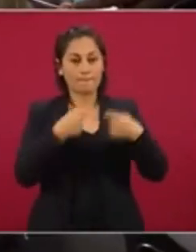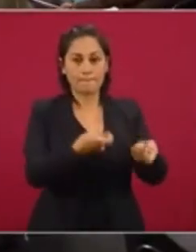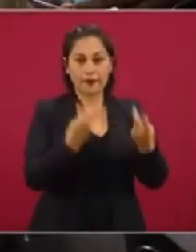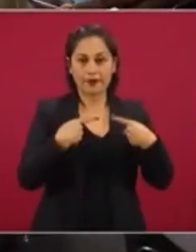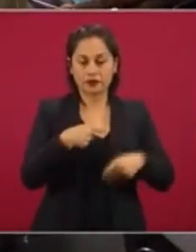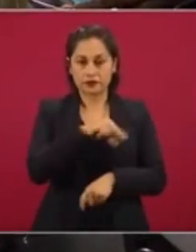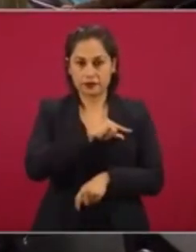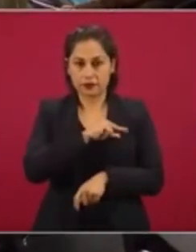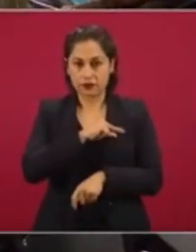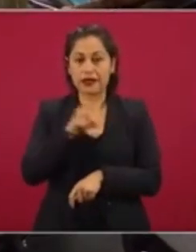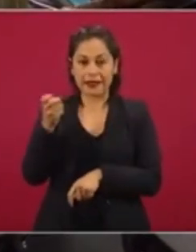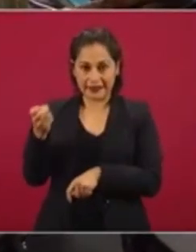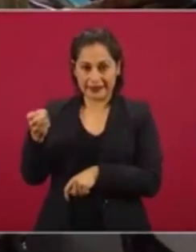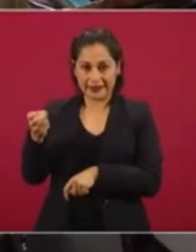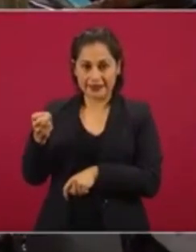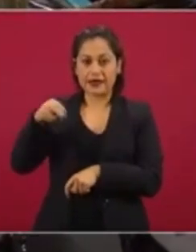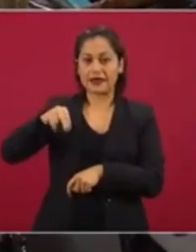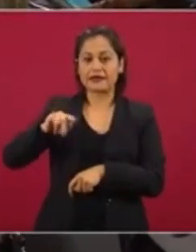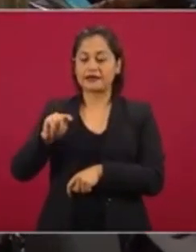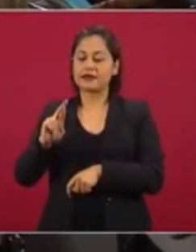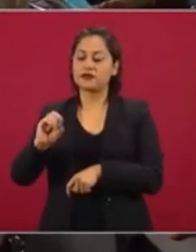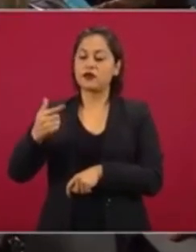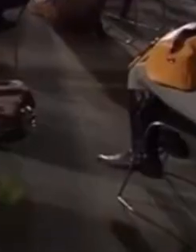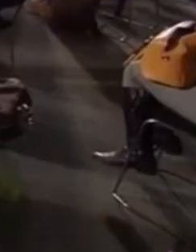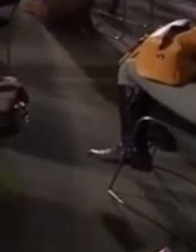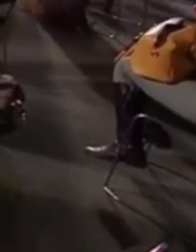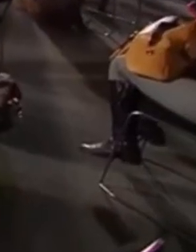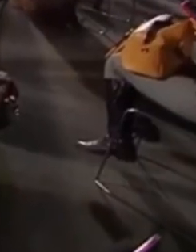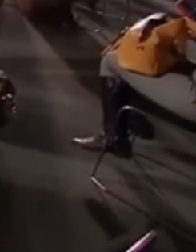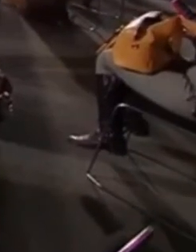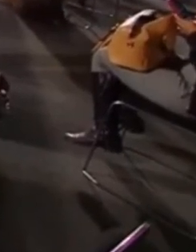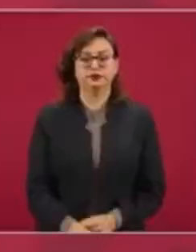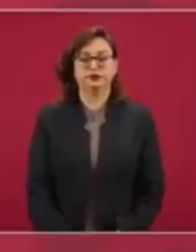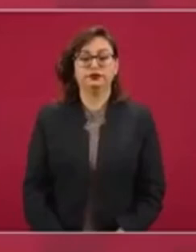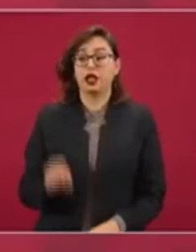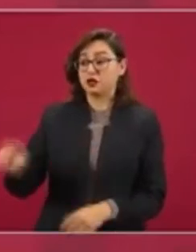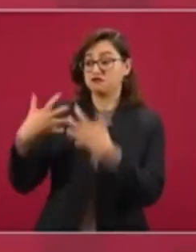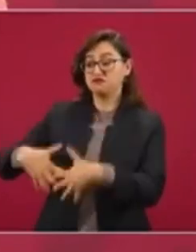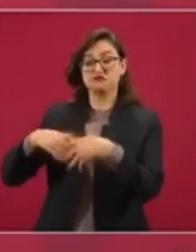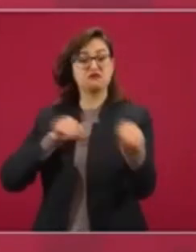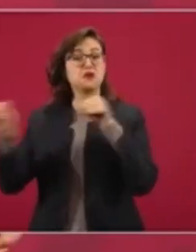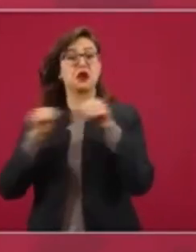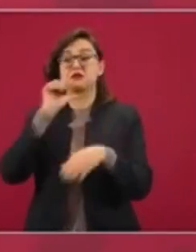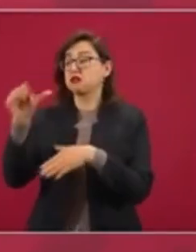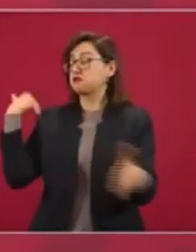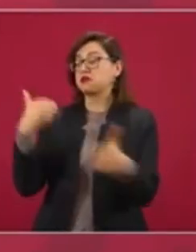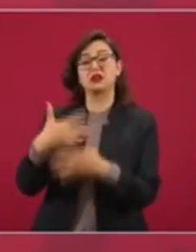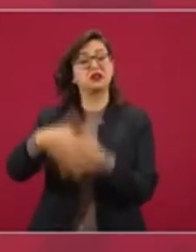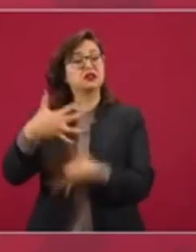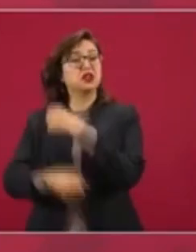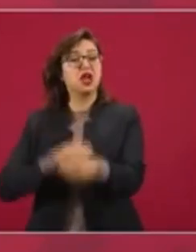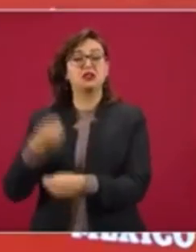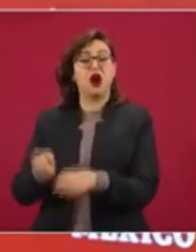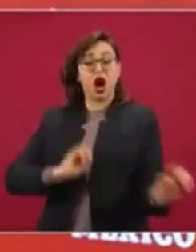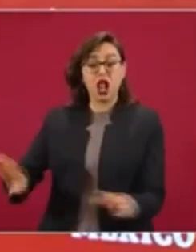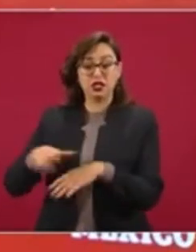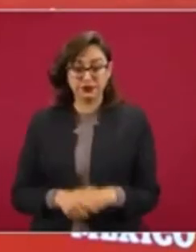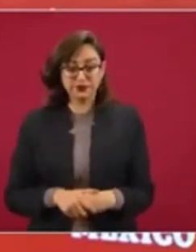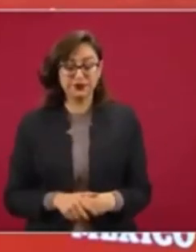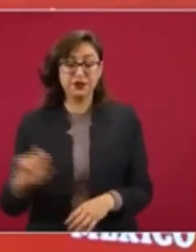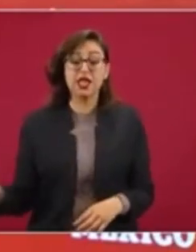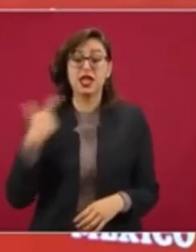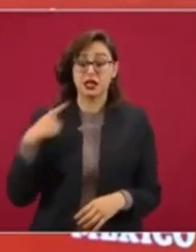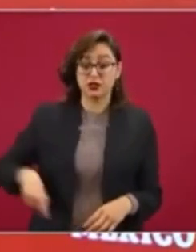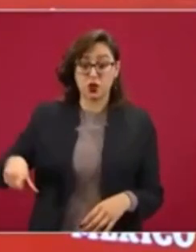de agro nitrogenados, nitrogenados, y se decide en el gobierno pasado comprarla.